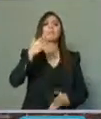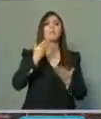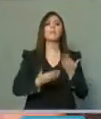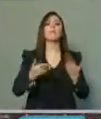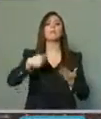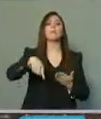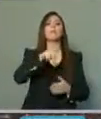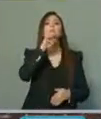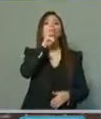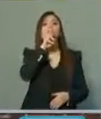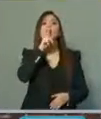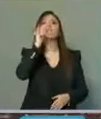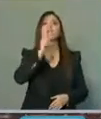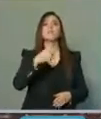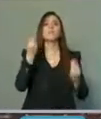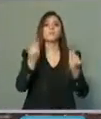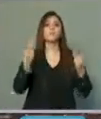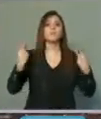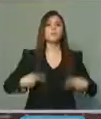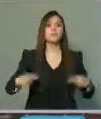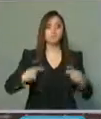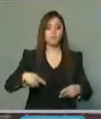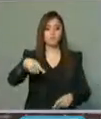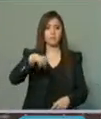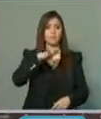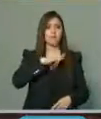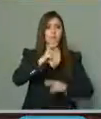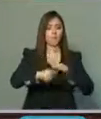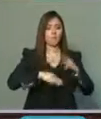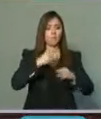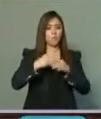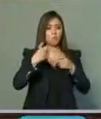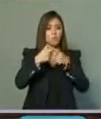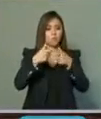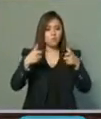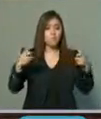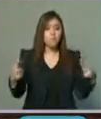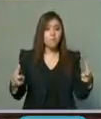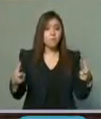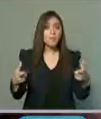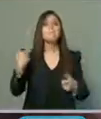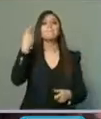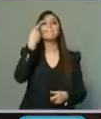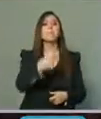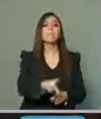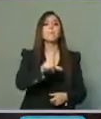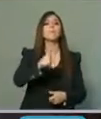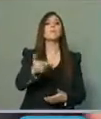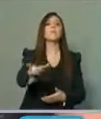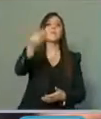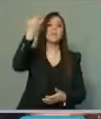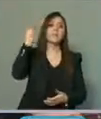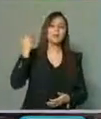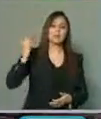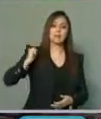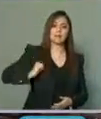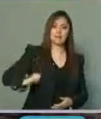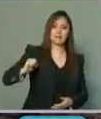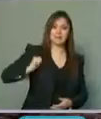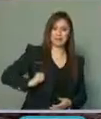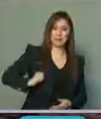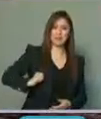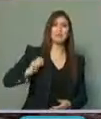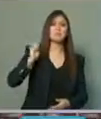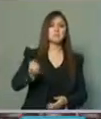de sobrepoblación, ¿no? que tiene muchísimo que ver con la manera en la que se vivió el siglo pasado, ¿no?